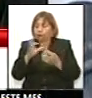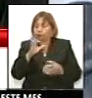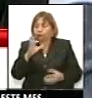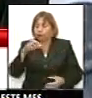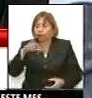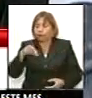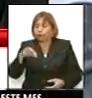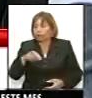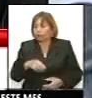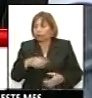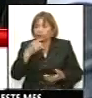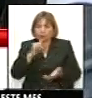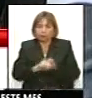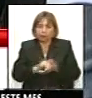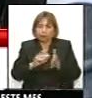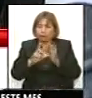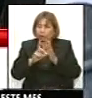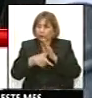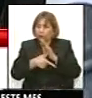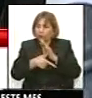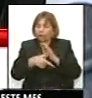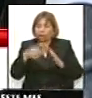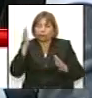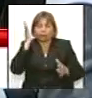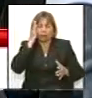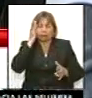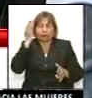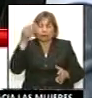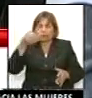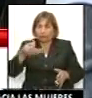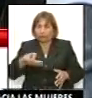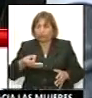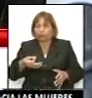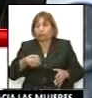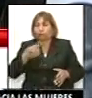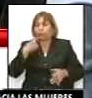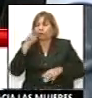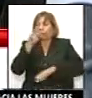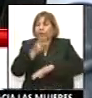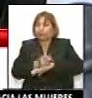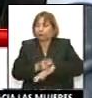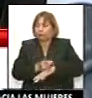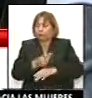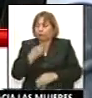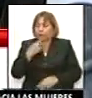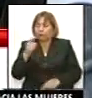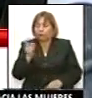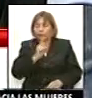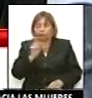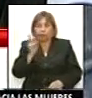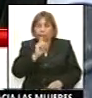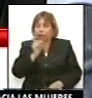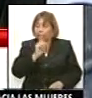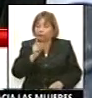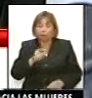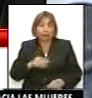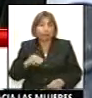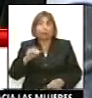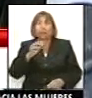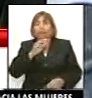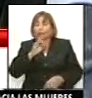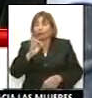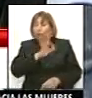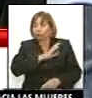Popular. Y luego, cuando se supo la verdad de la denuncia, resultó que no era de Fuerza Popular, era el